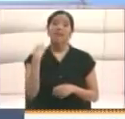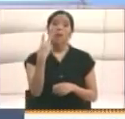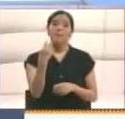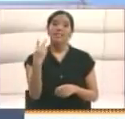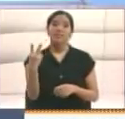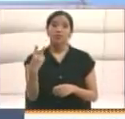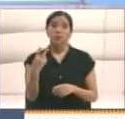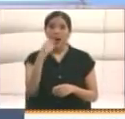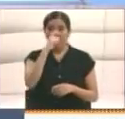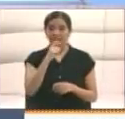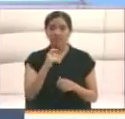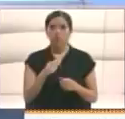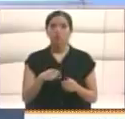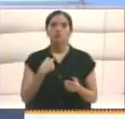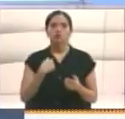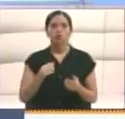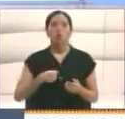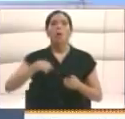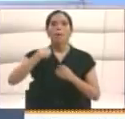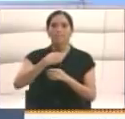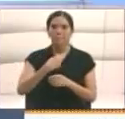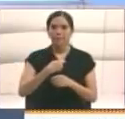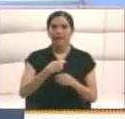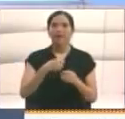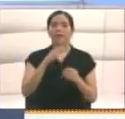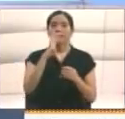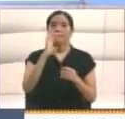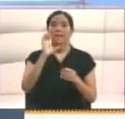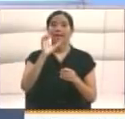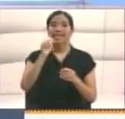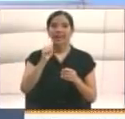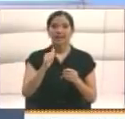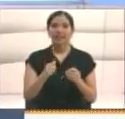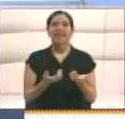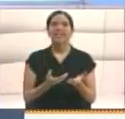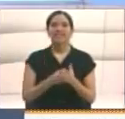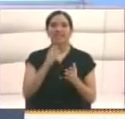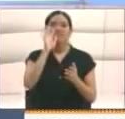París 6 años. Es decir, yo sé lo que es vivir afuera